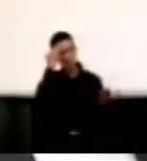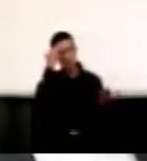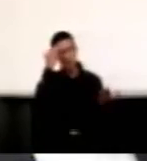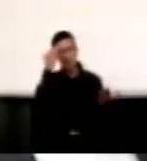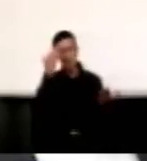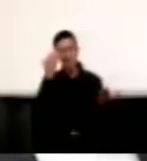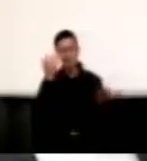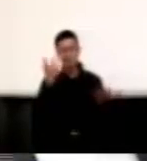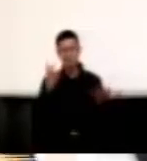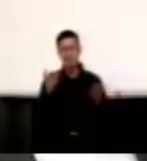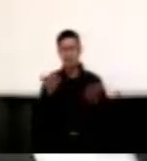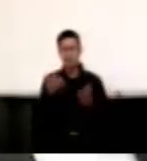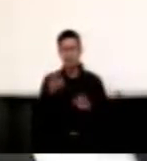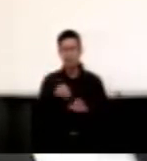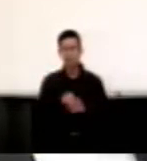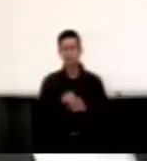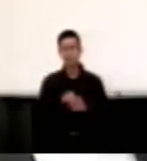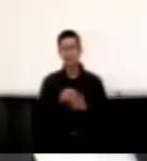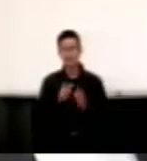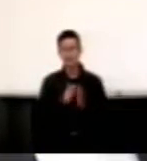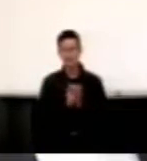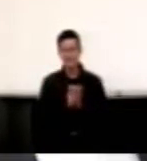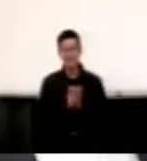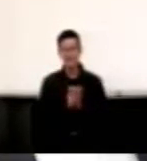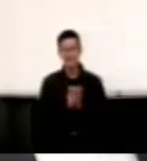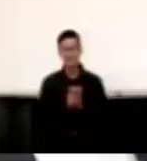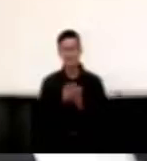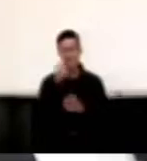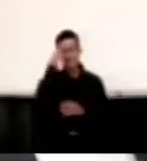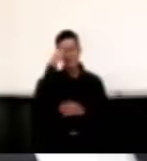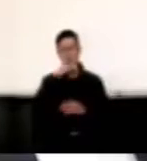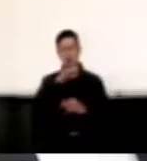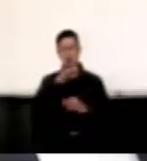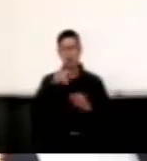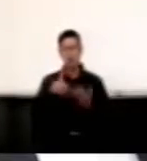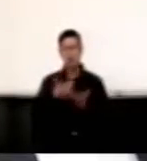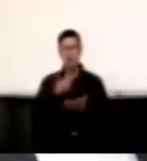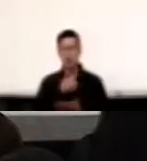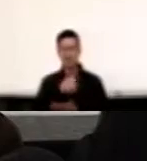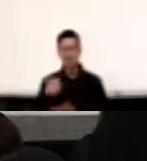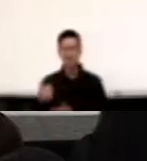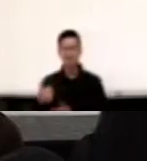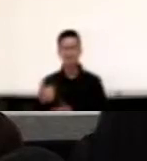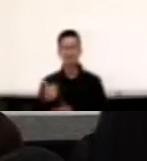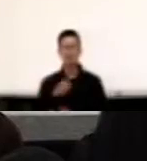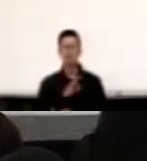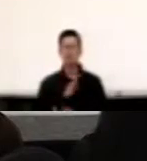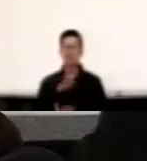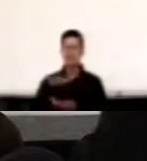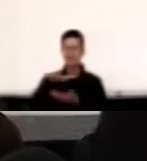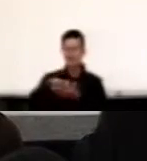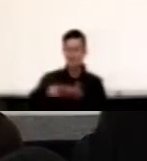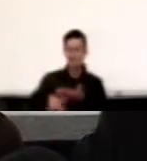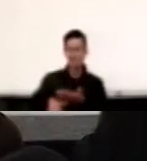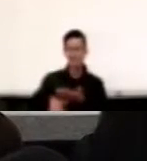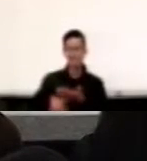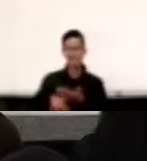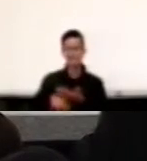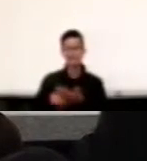principio del libro para que después cada una y cada uno en la oportunidad que tenga podamos darle lectura al mismo, ¿no? Esto